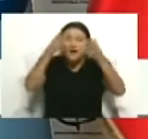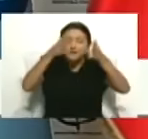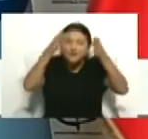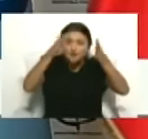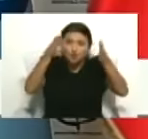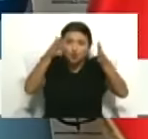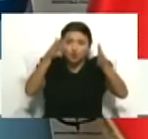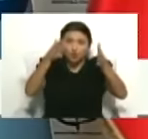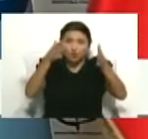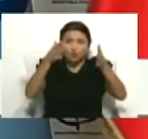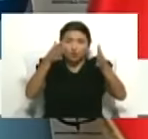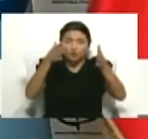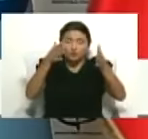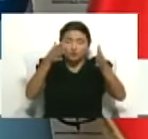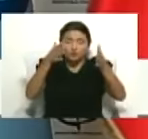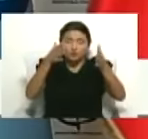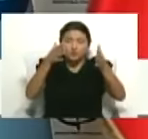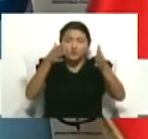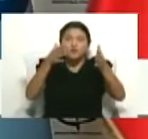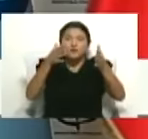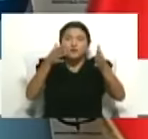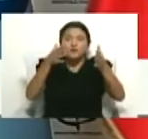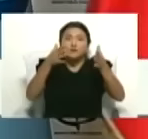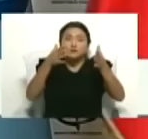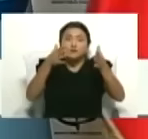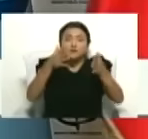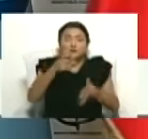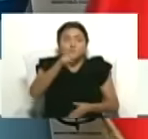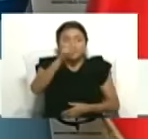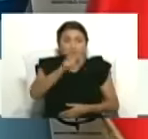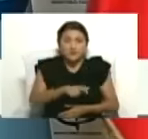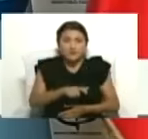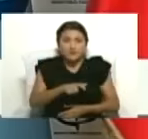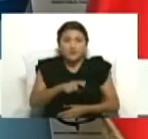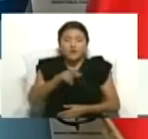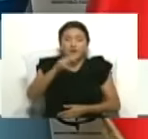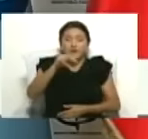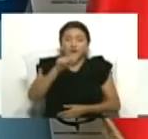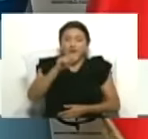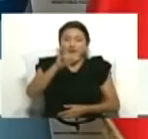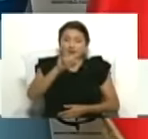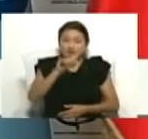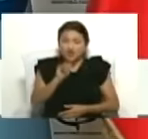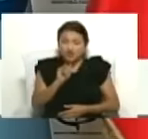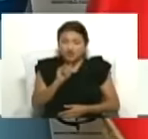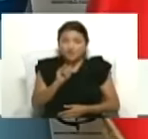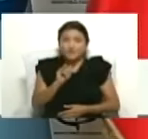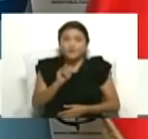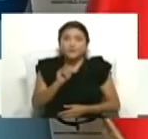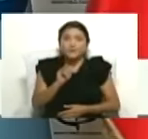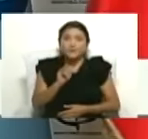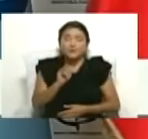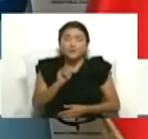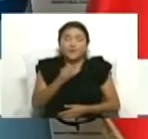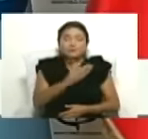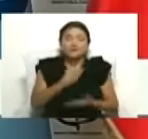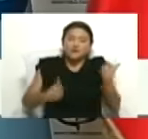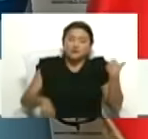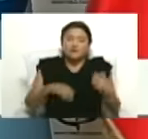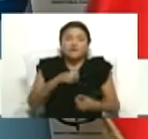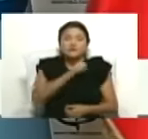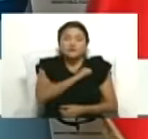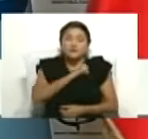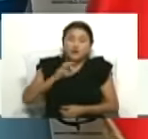y asesor, no nos extraña, de Nayib Bukele, quien tenía como punto de contacto